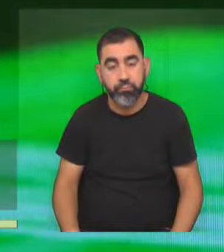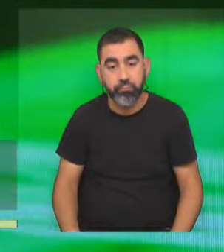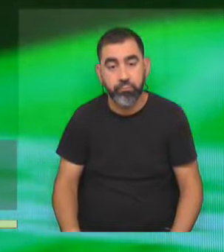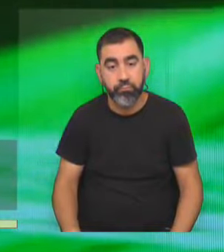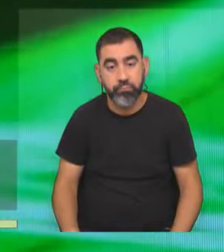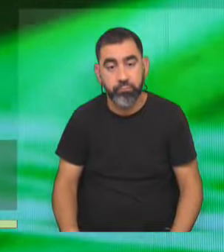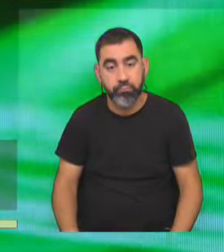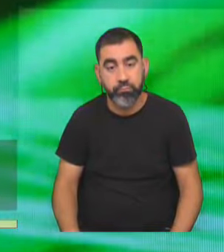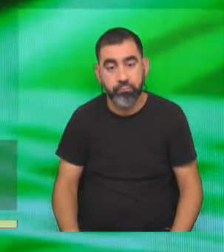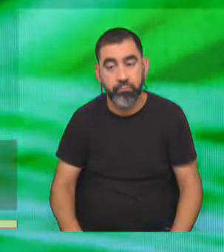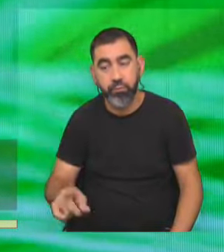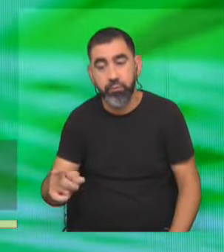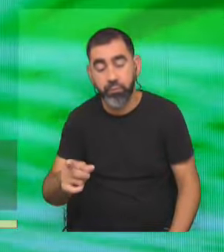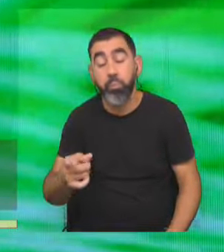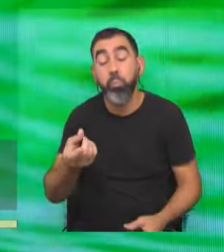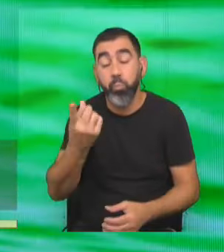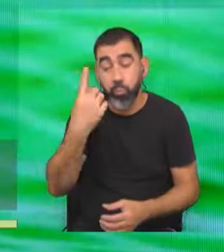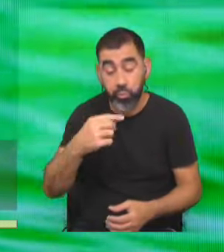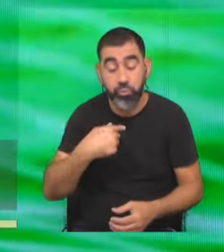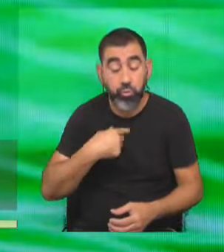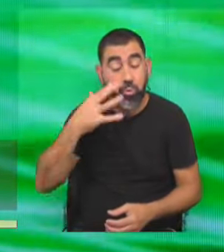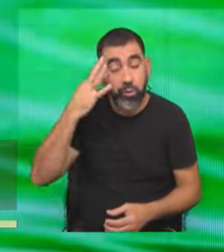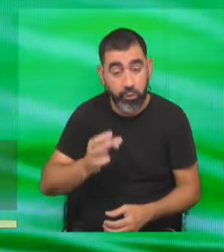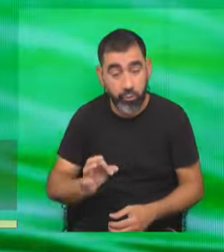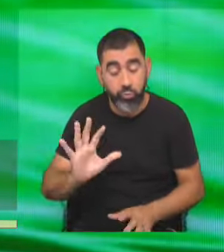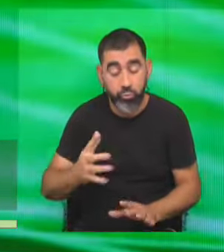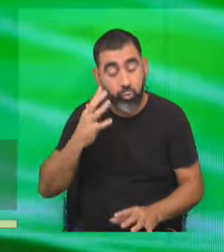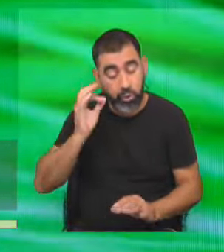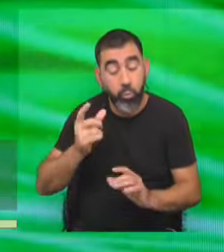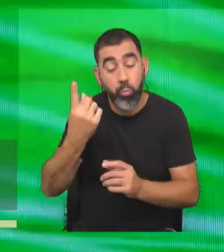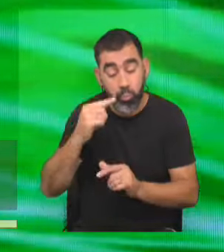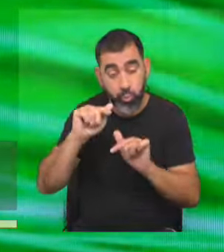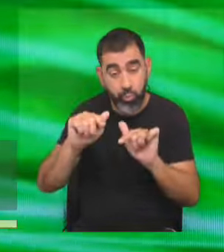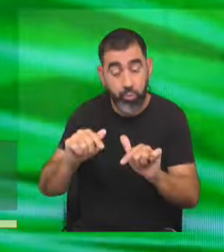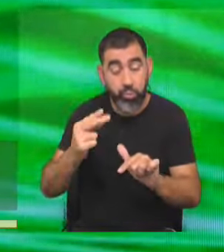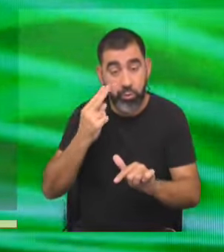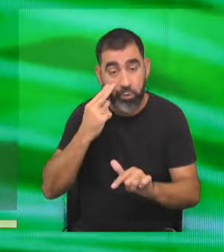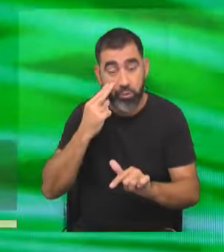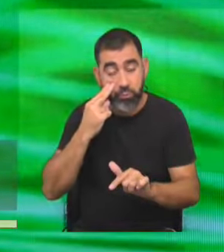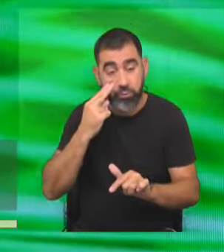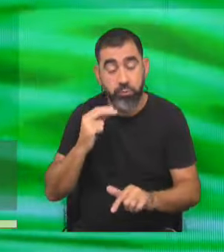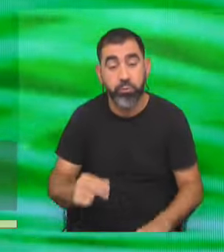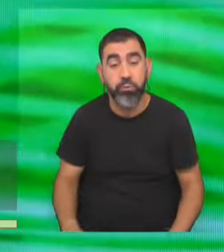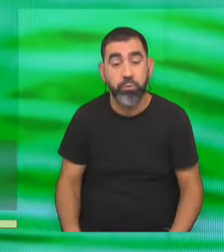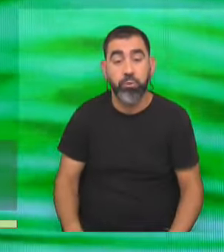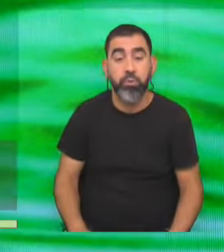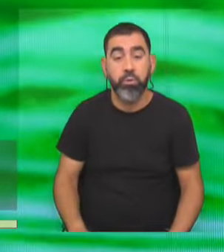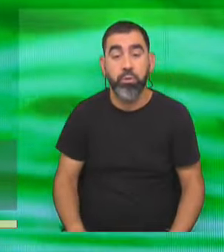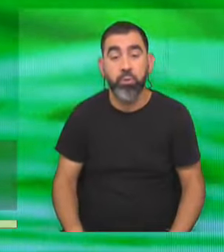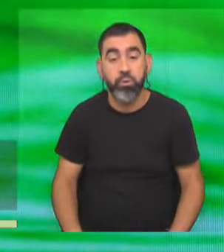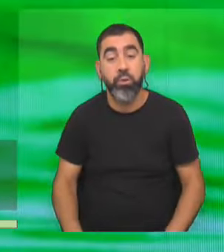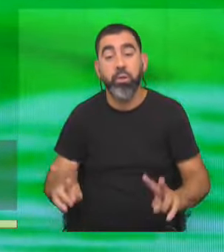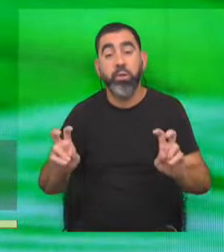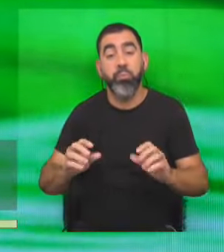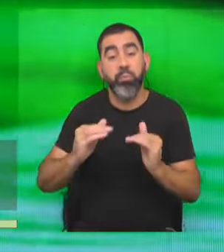la la gran explicación que yo la encuentro y no solo yo sino muchos este académicos de Uruguay y del mundo es el tema de la